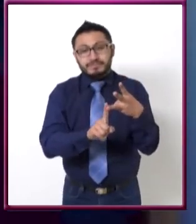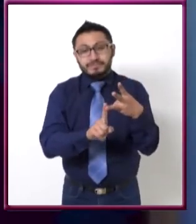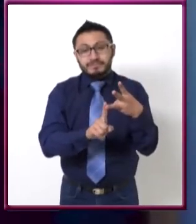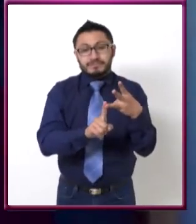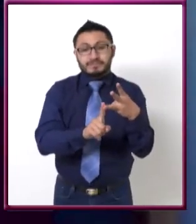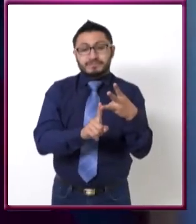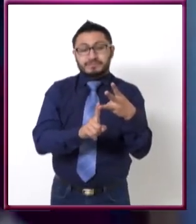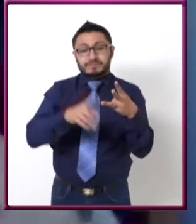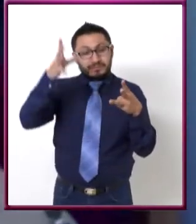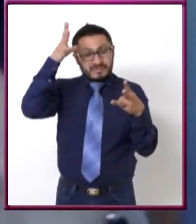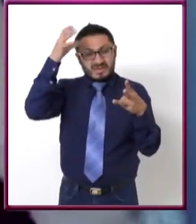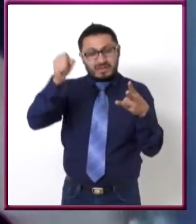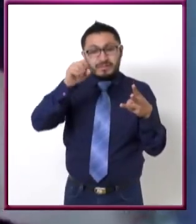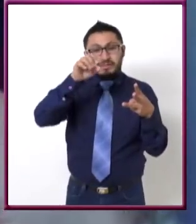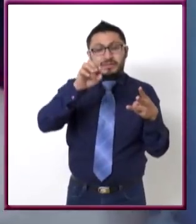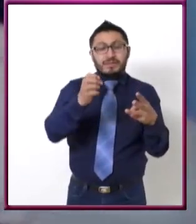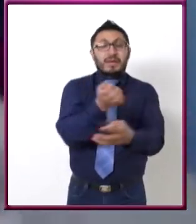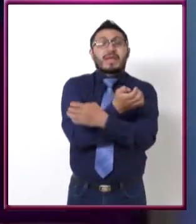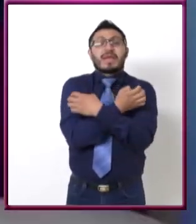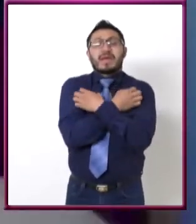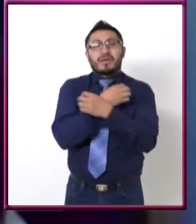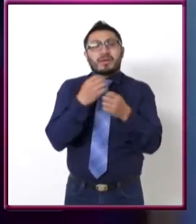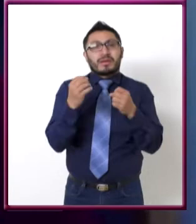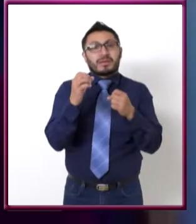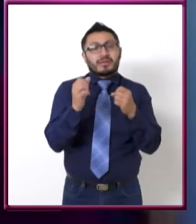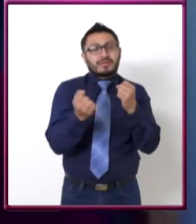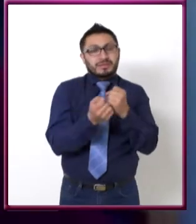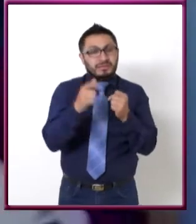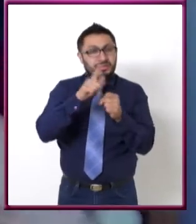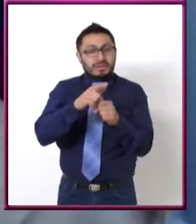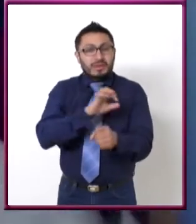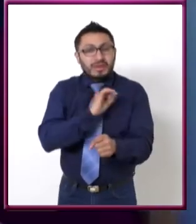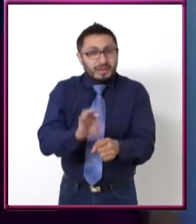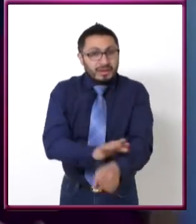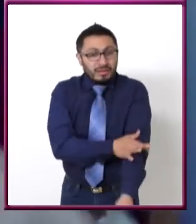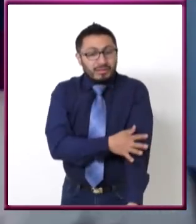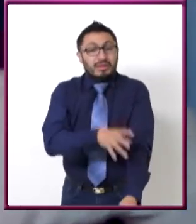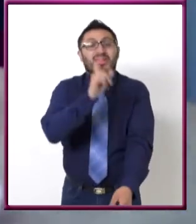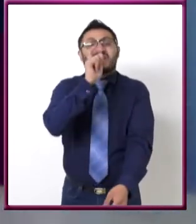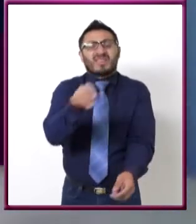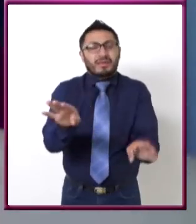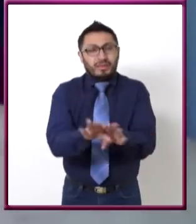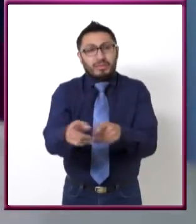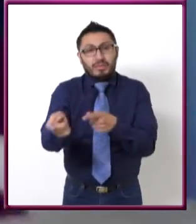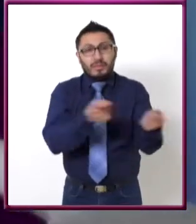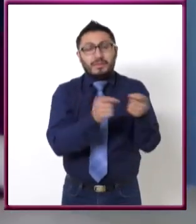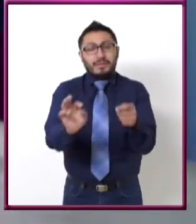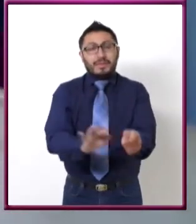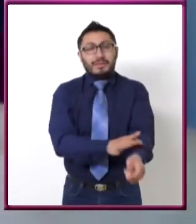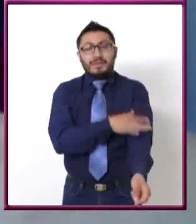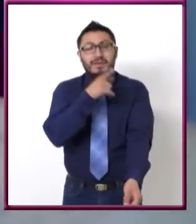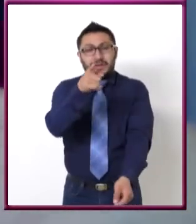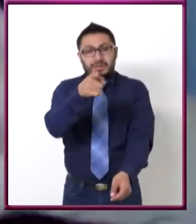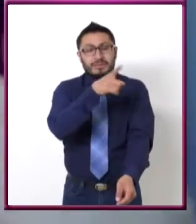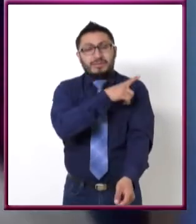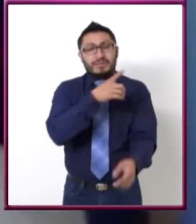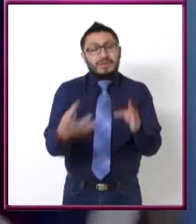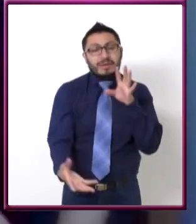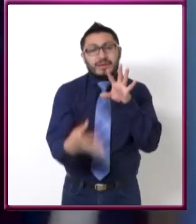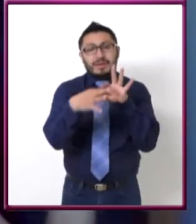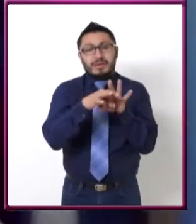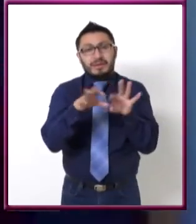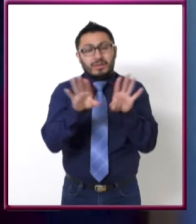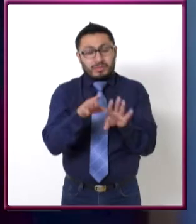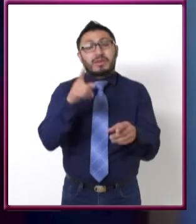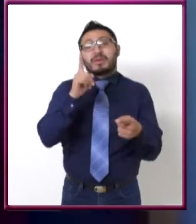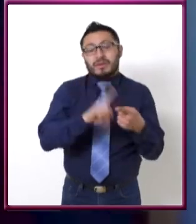ver con, pues, un concepto de educación socioemocional. O sea, manejar las emociones tiene que ver